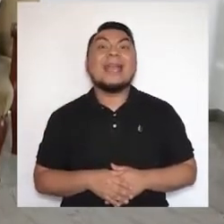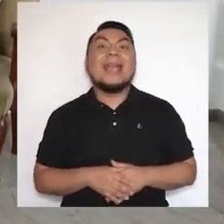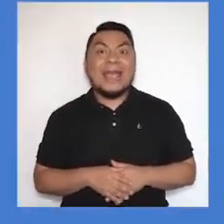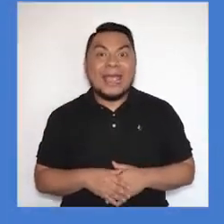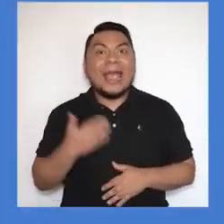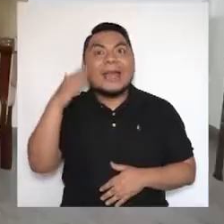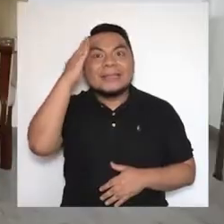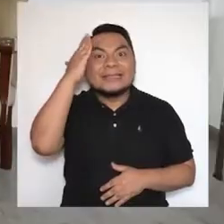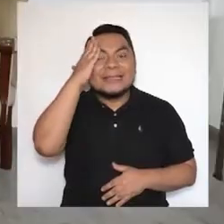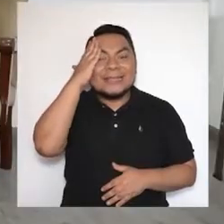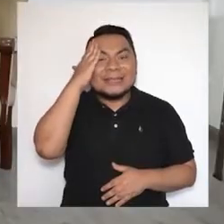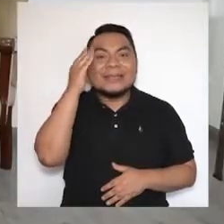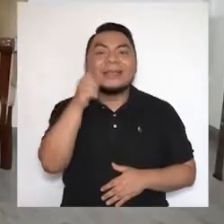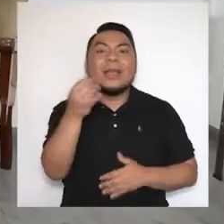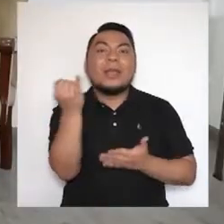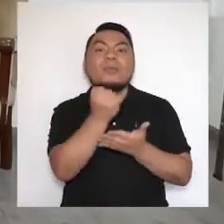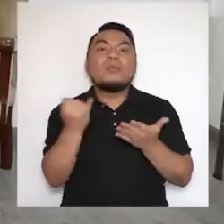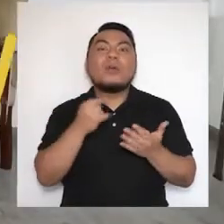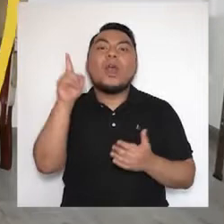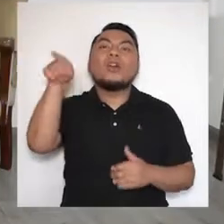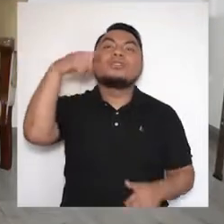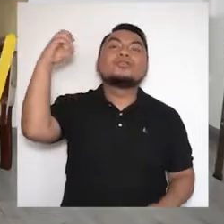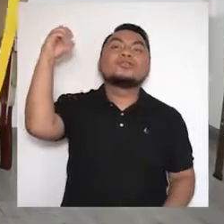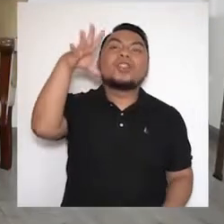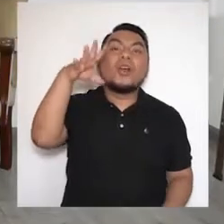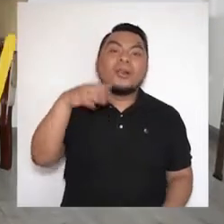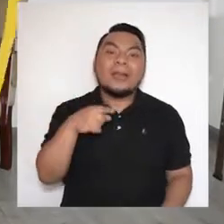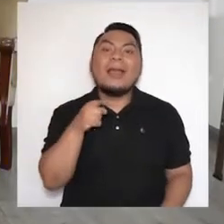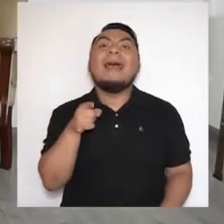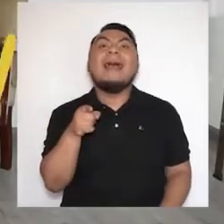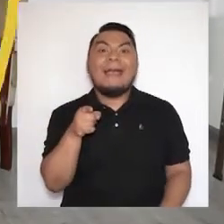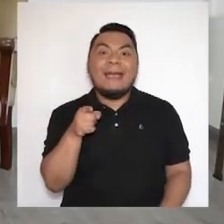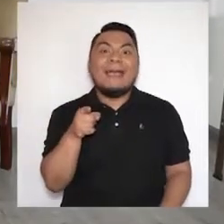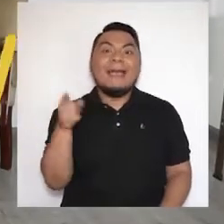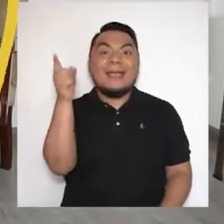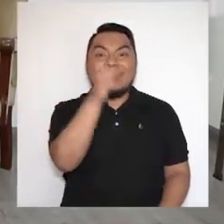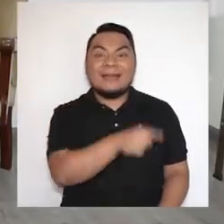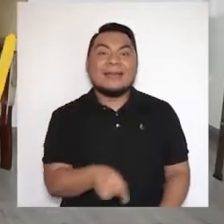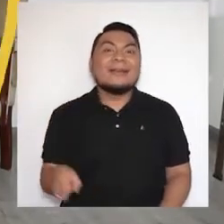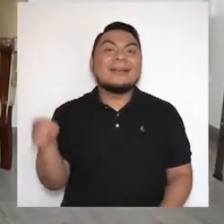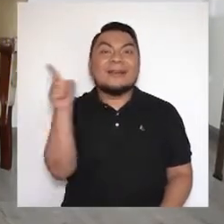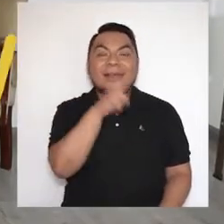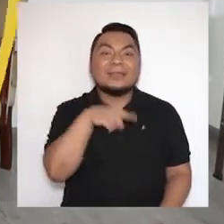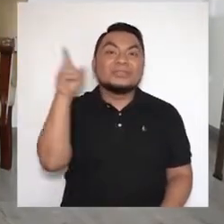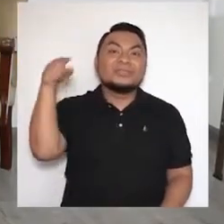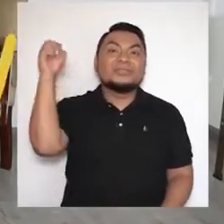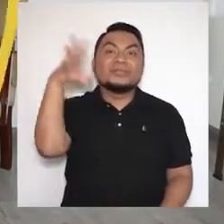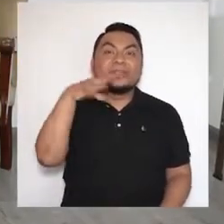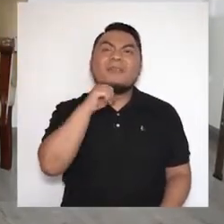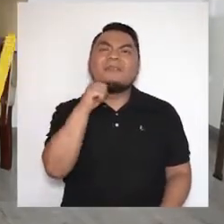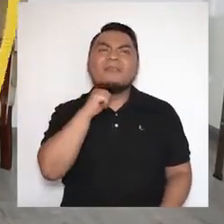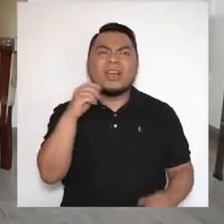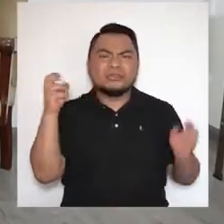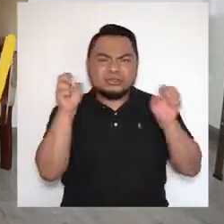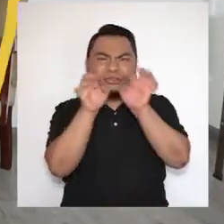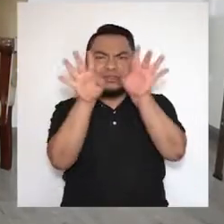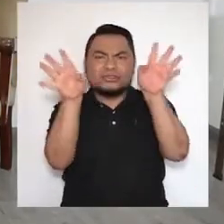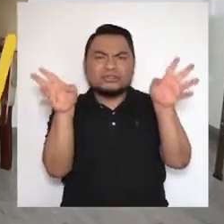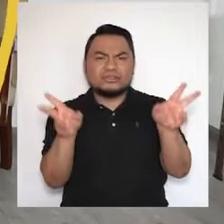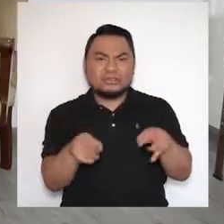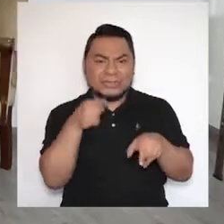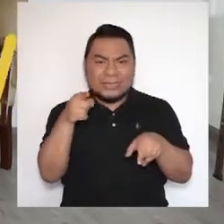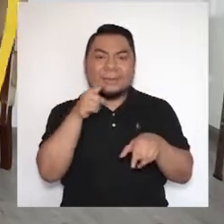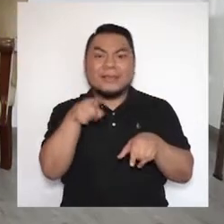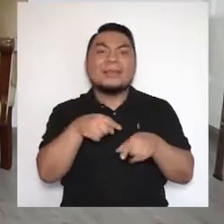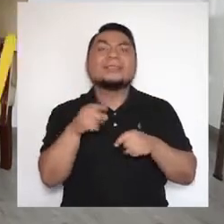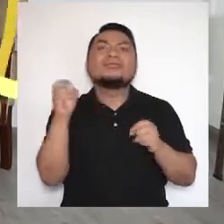¡Ya sé! A ver, dibujemos el sol. ¡Ajá! Tiene esta forma, pero faltan los rayos. ¡Vamos a ponerle